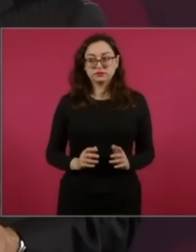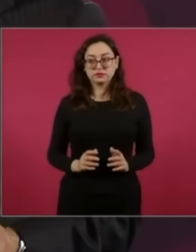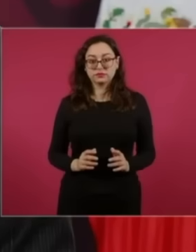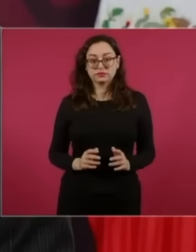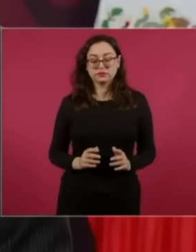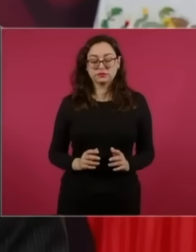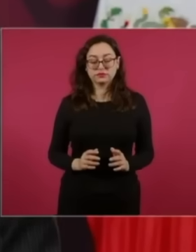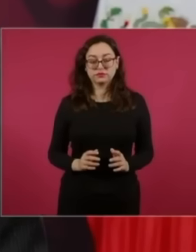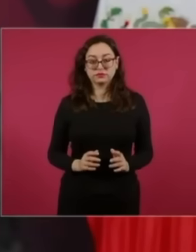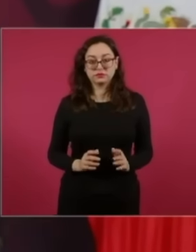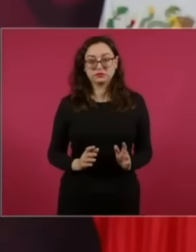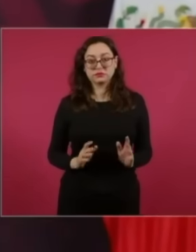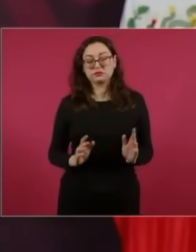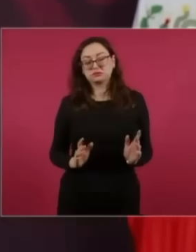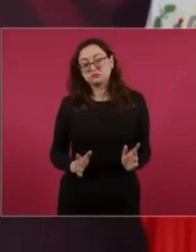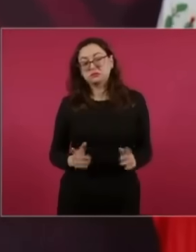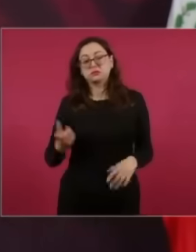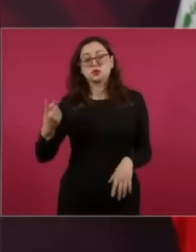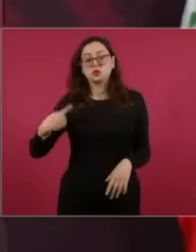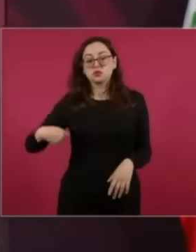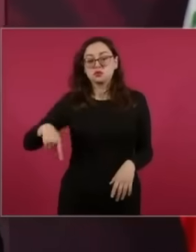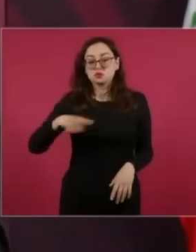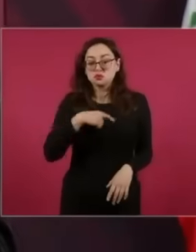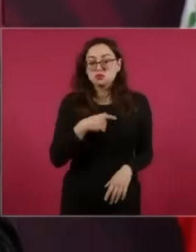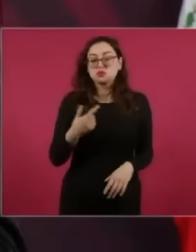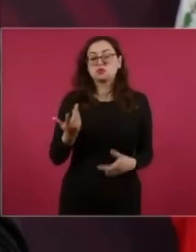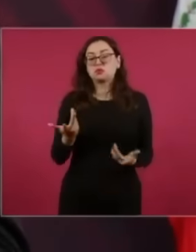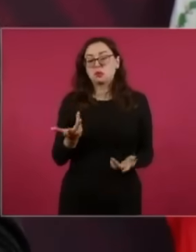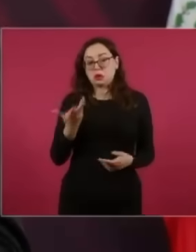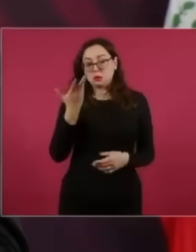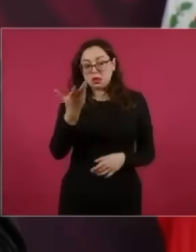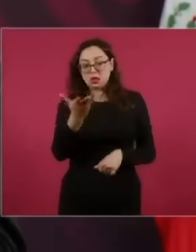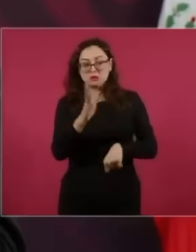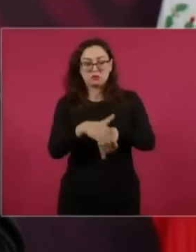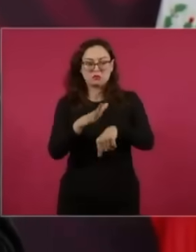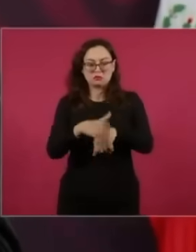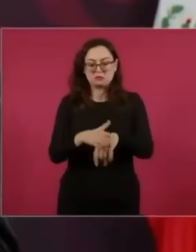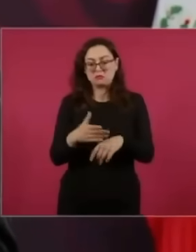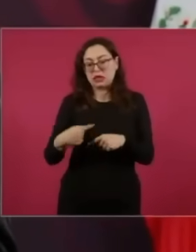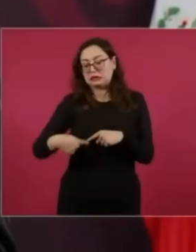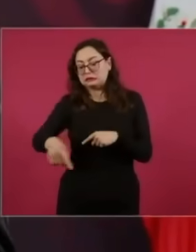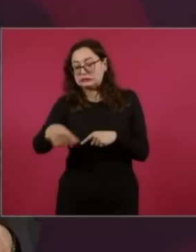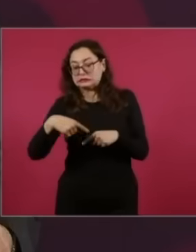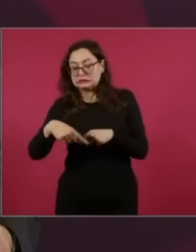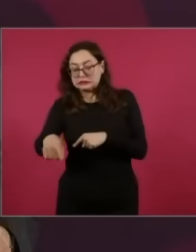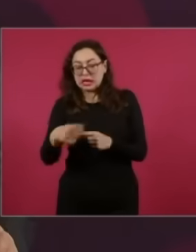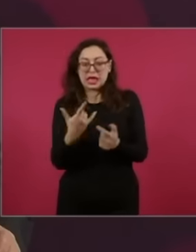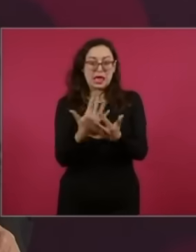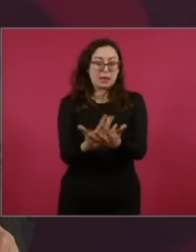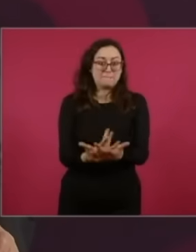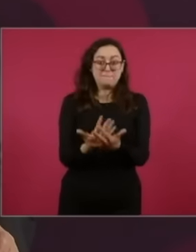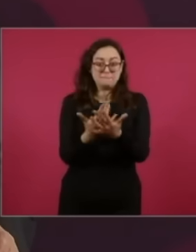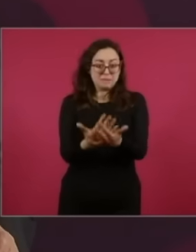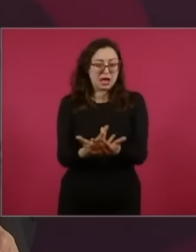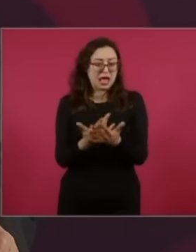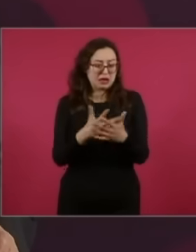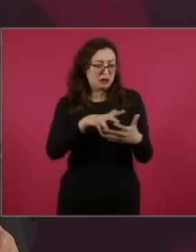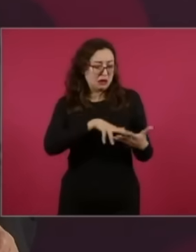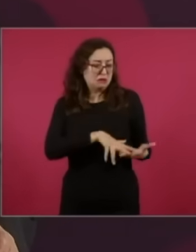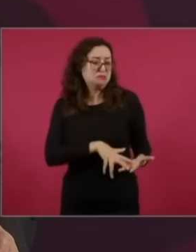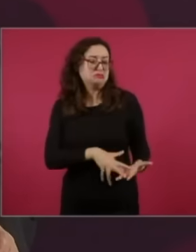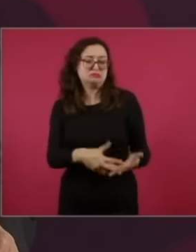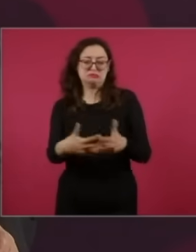pidiendo exhortando convocando es que no haya violencia entre